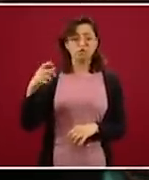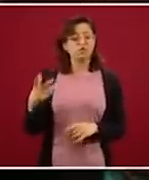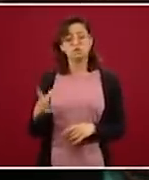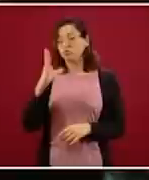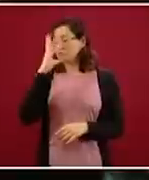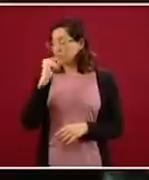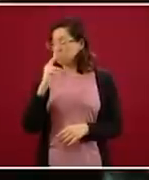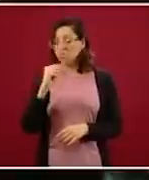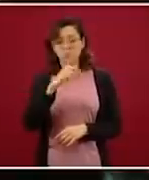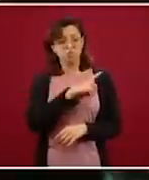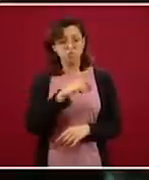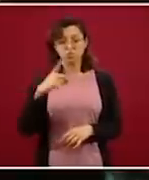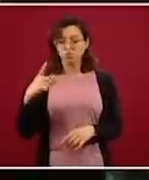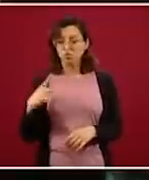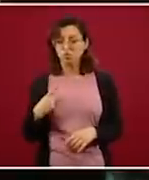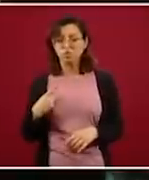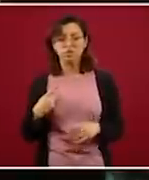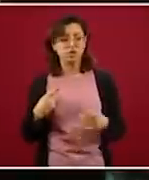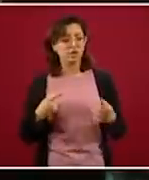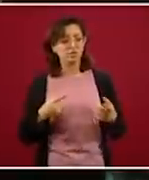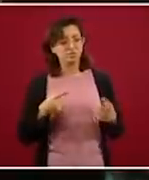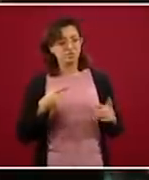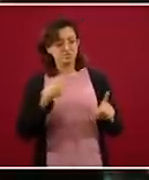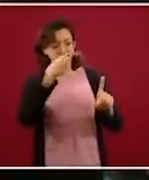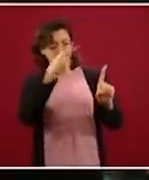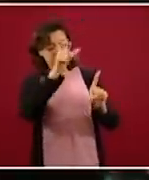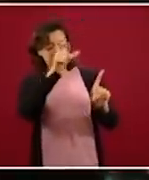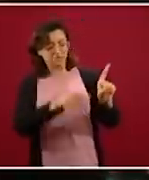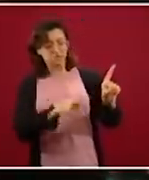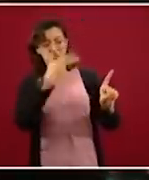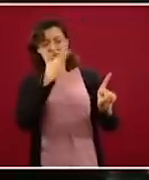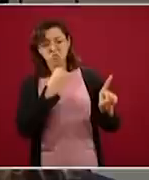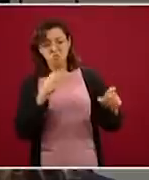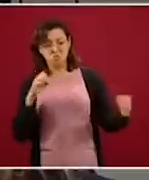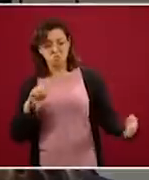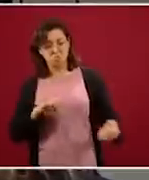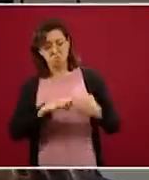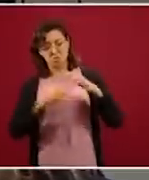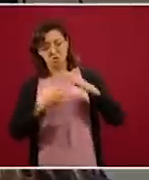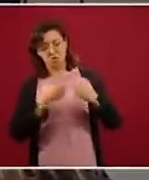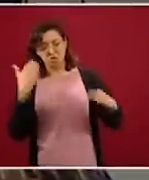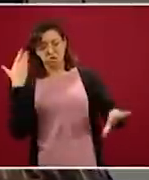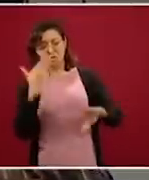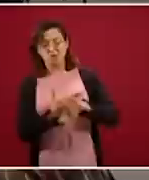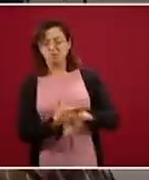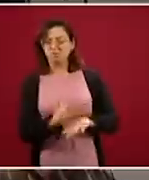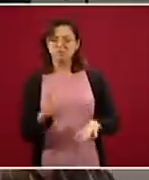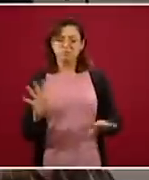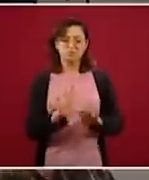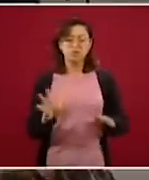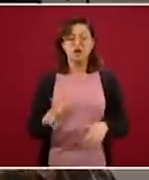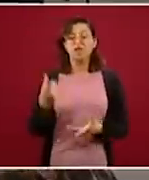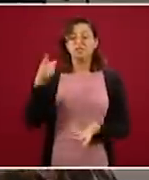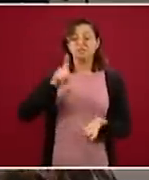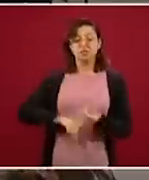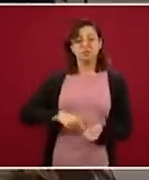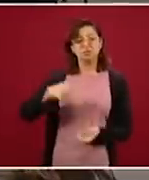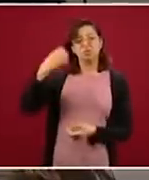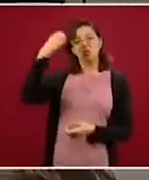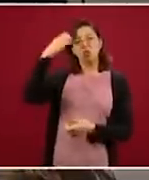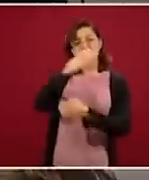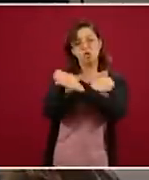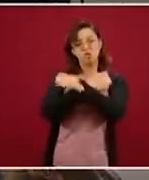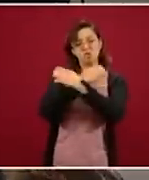no debe construir a los hombres como sus enemigos naturales. El enemigo es el orden patriarcal que a veces